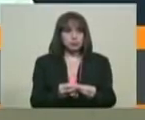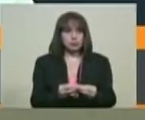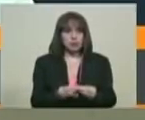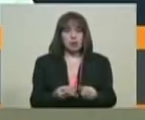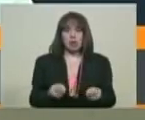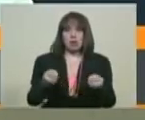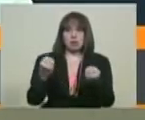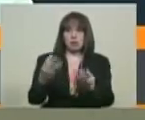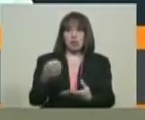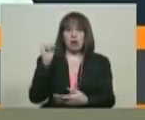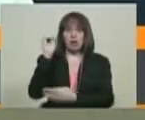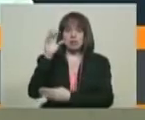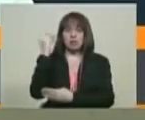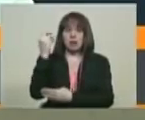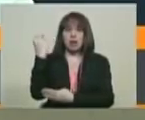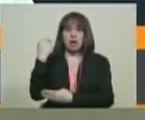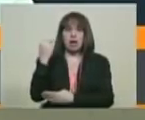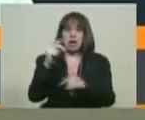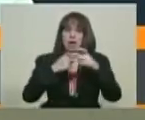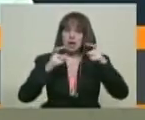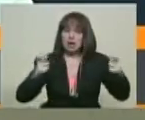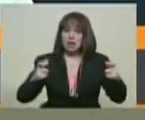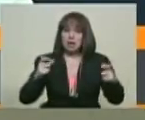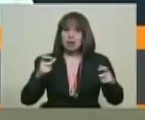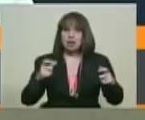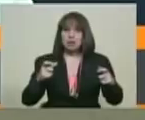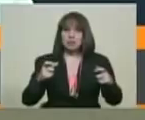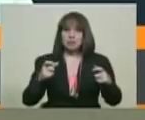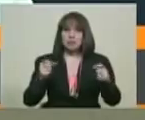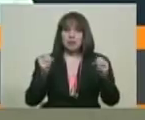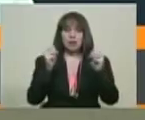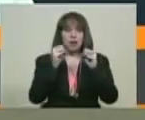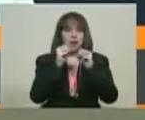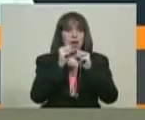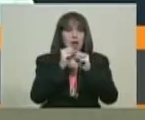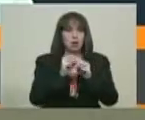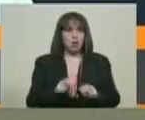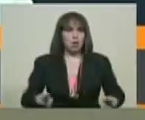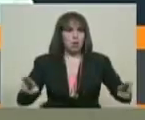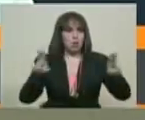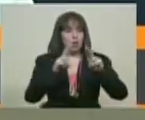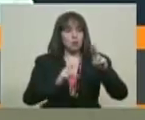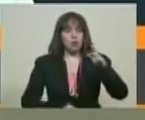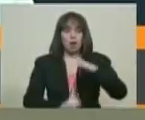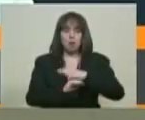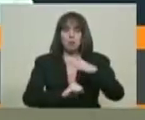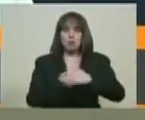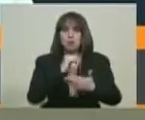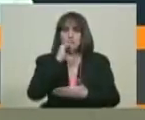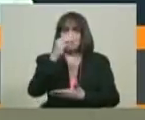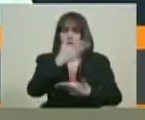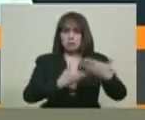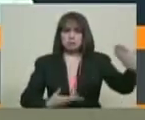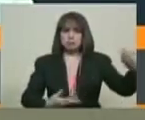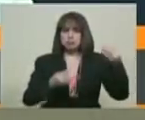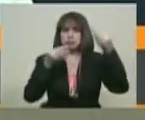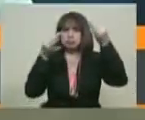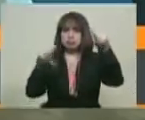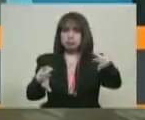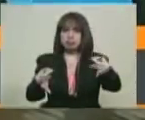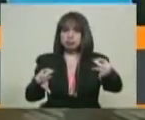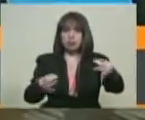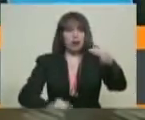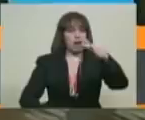Asamblea General de Naciones Unidas muy pronto una resolución apoyando masivamente a nivel